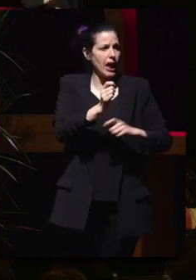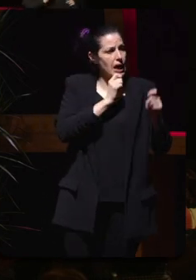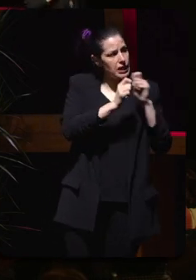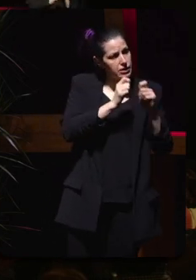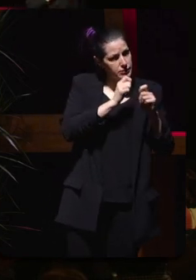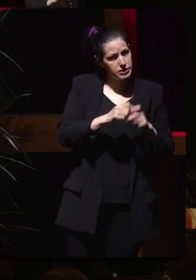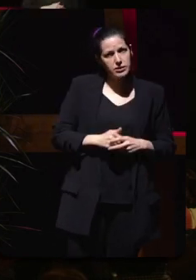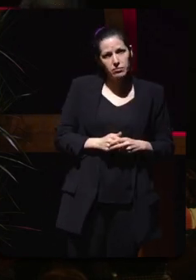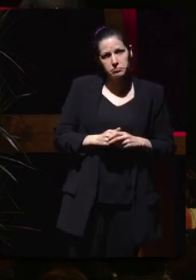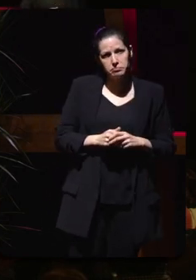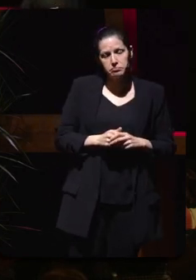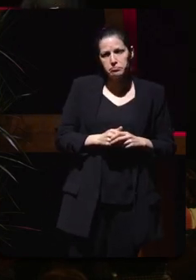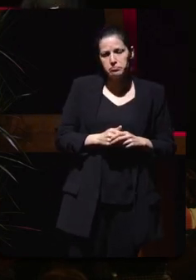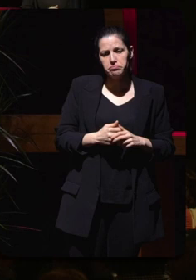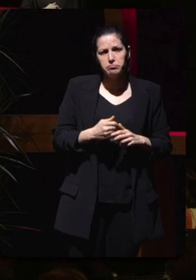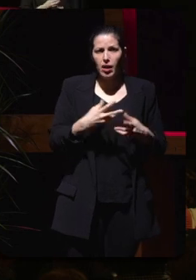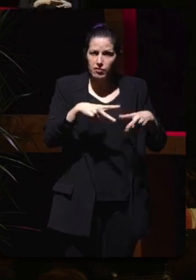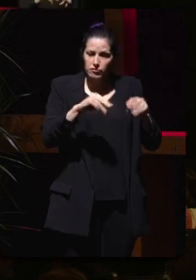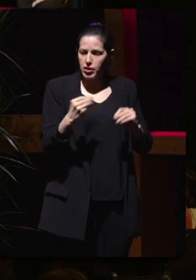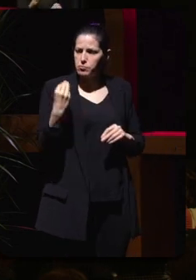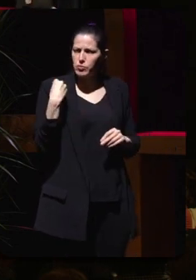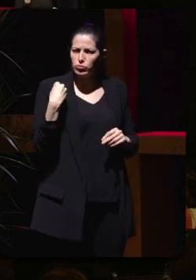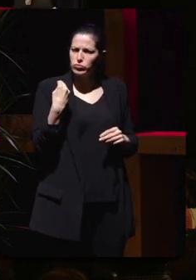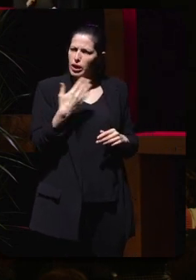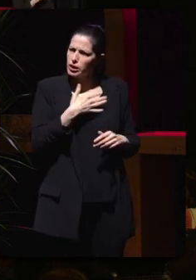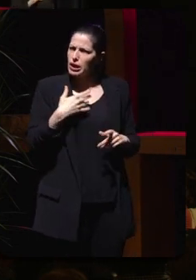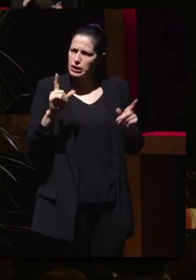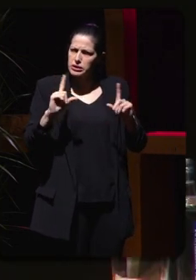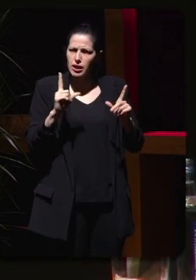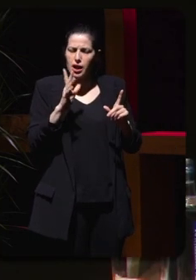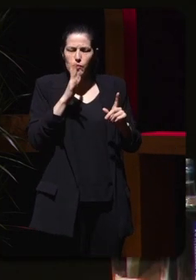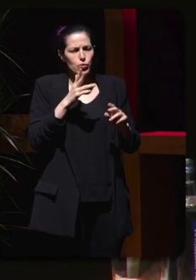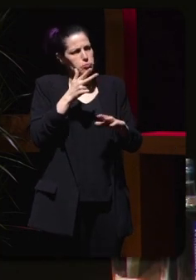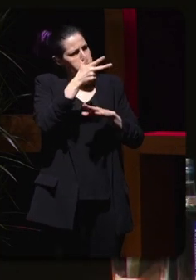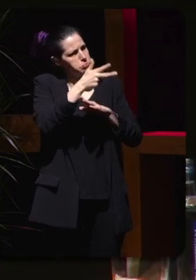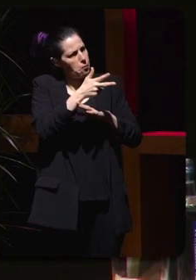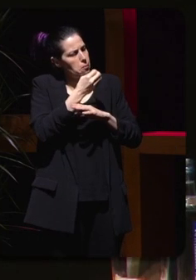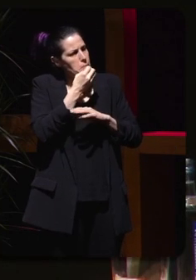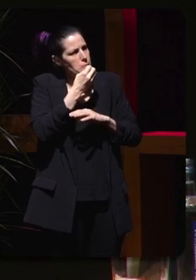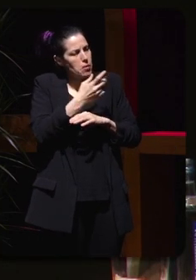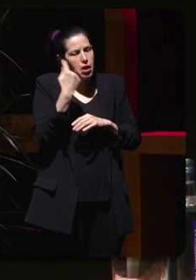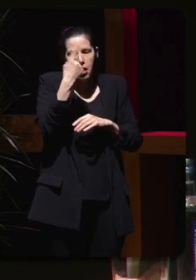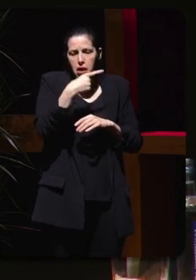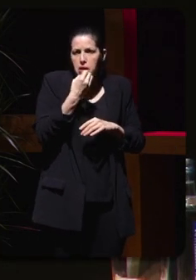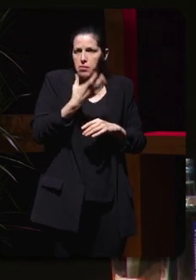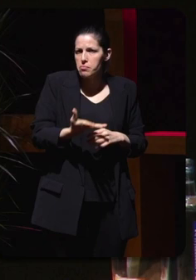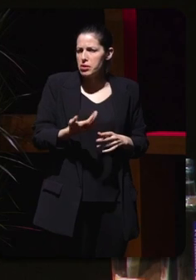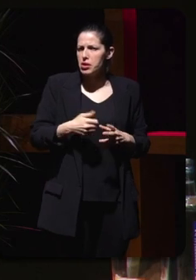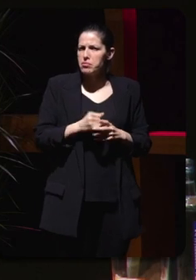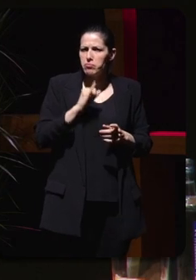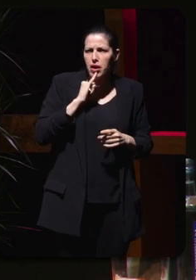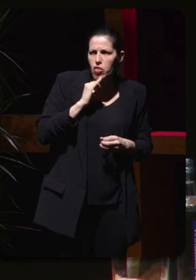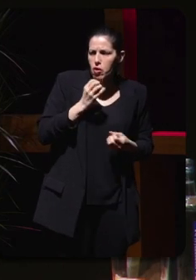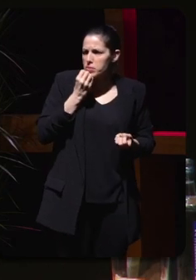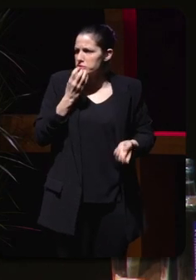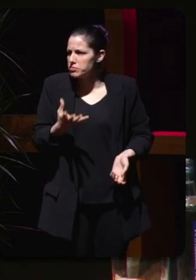oye, pues ¿quieres hacer televisión también? Porque das bien en cámara y además, pues bien, tal y cual, ¿no? O sea, que los idiomas, pues